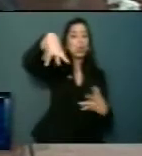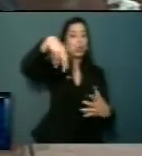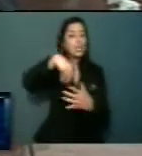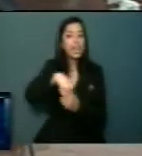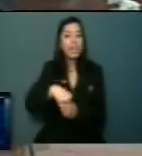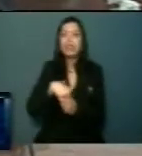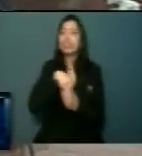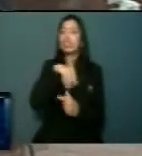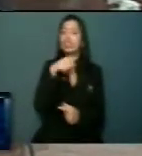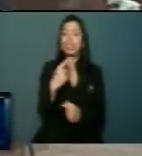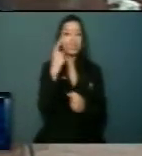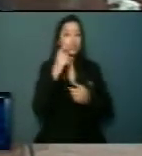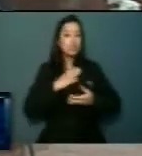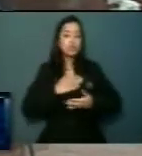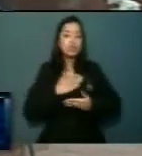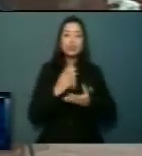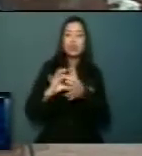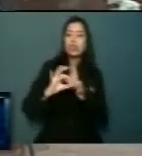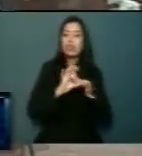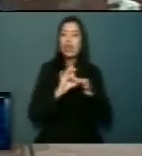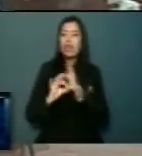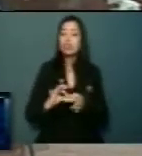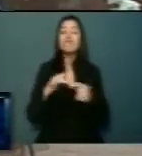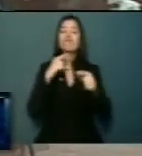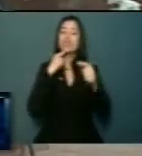solidario y esencialmente democrático.